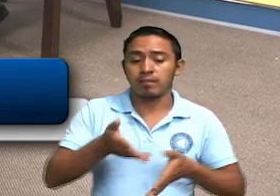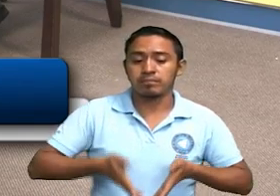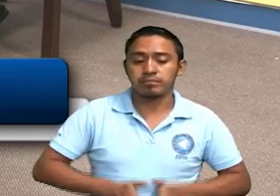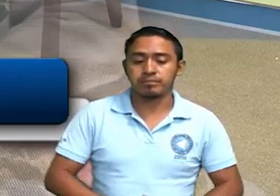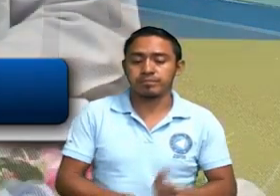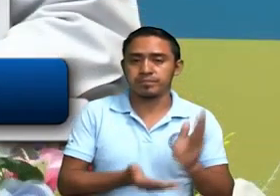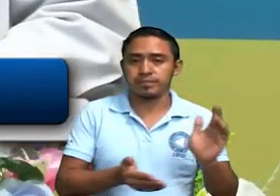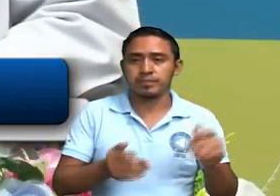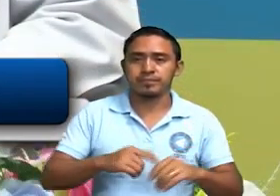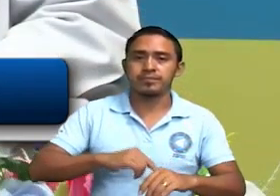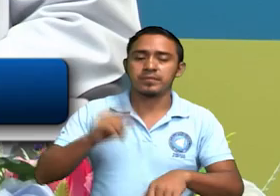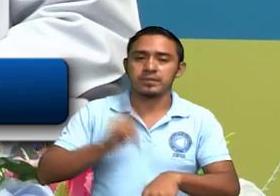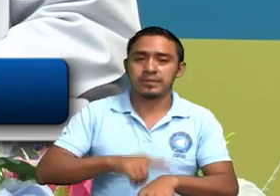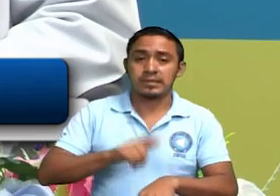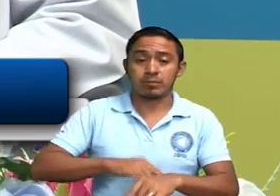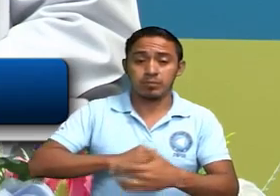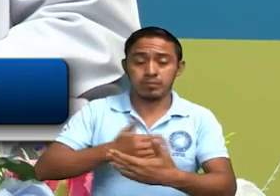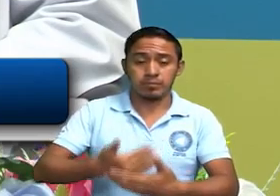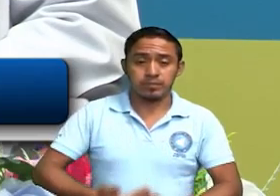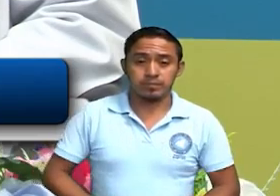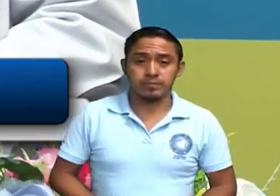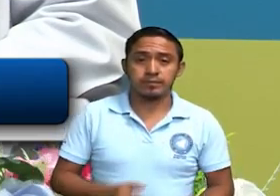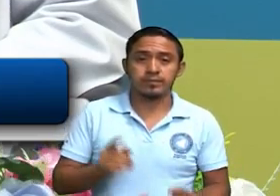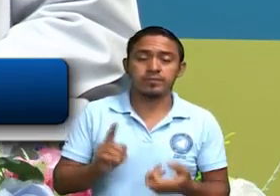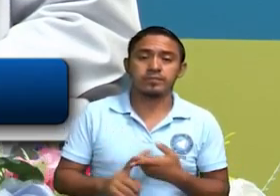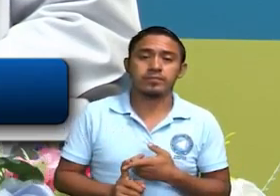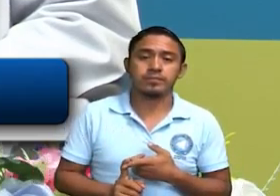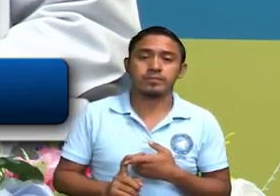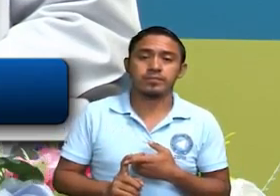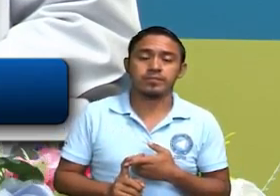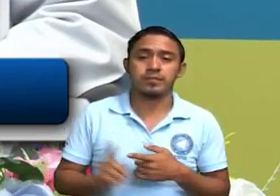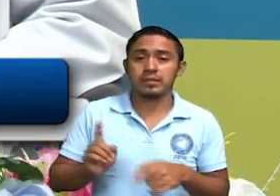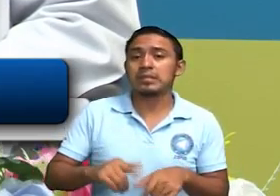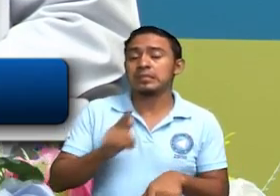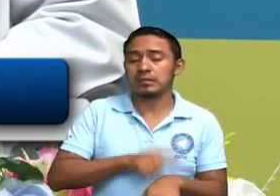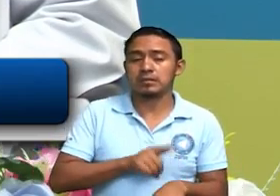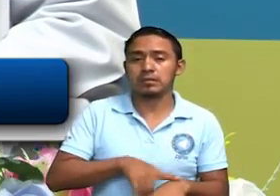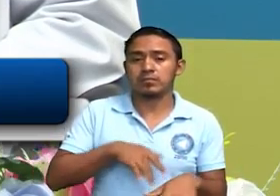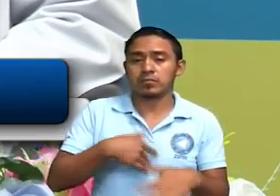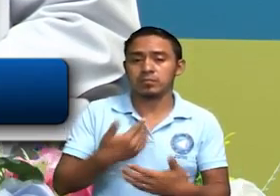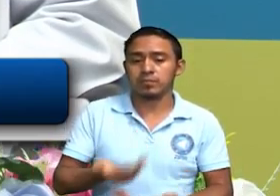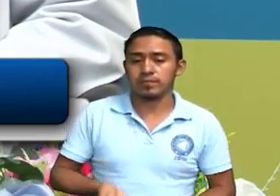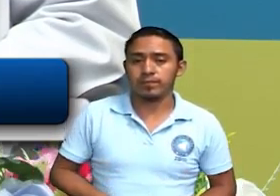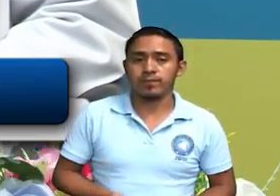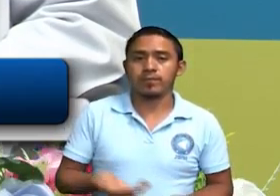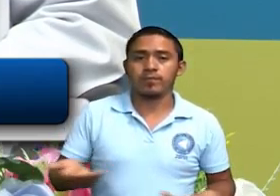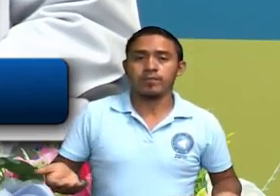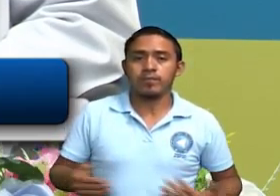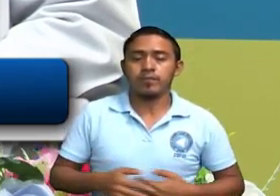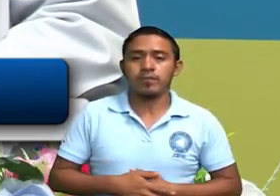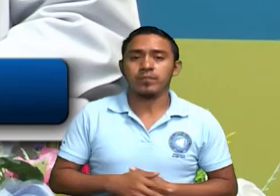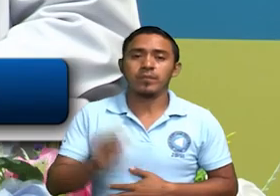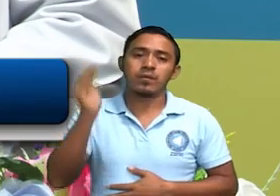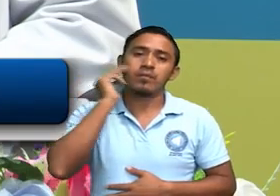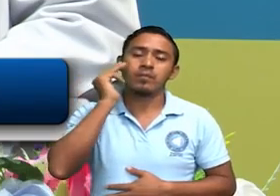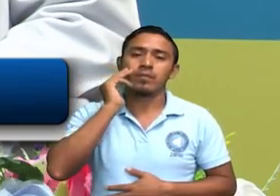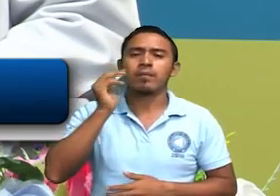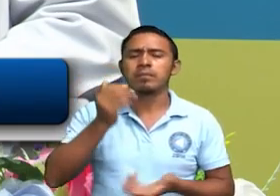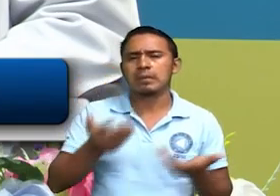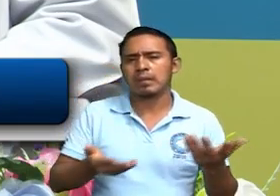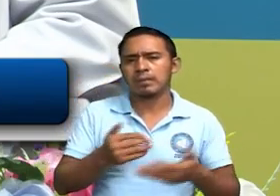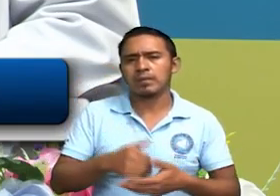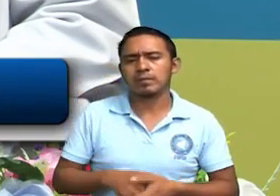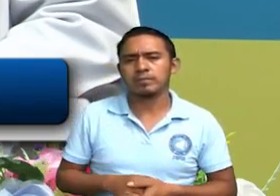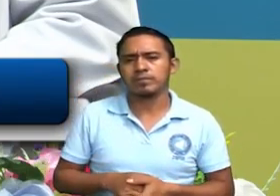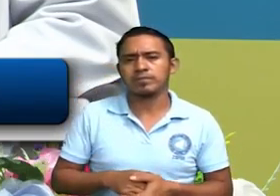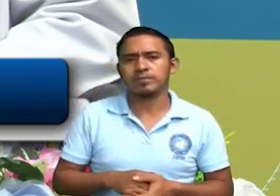antes que el niño nazca. Durante el embarazo. ¿Ves? Durante el embarazo, pues, la madre puede sufrir